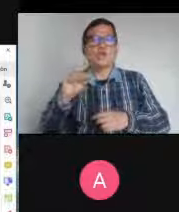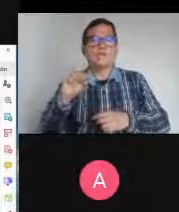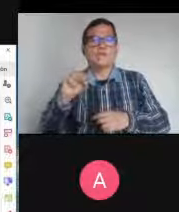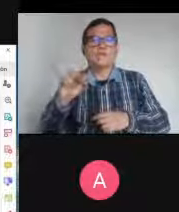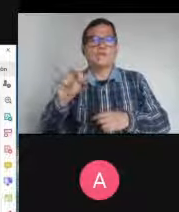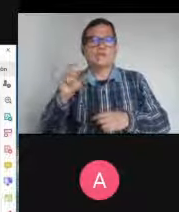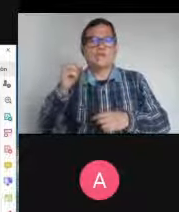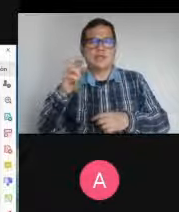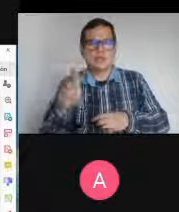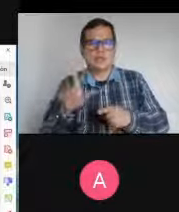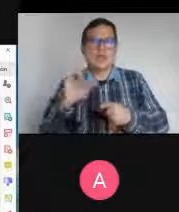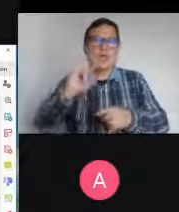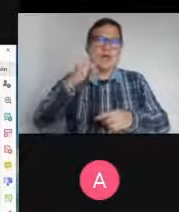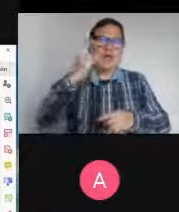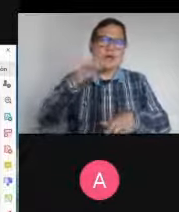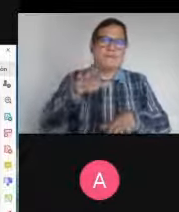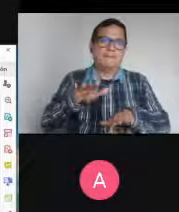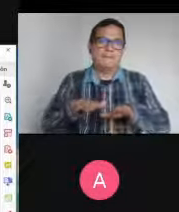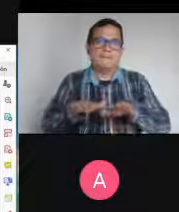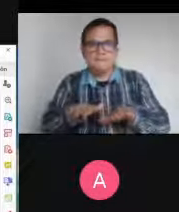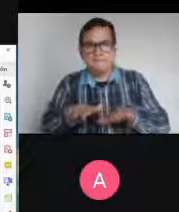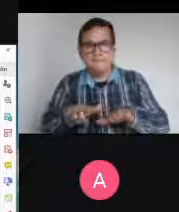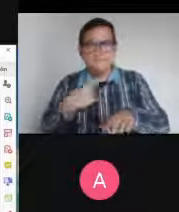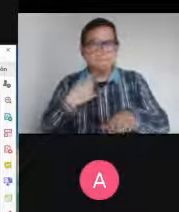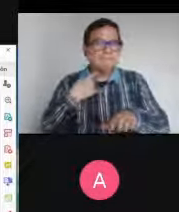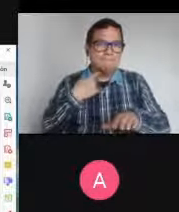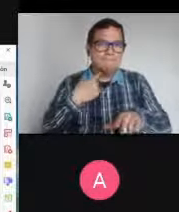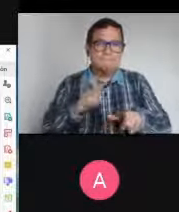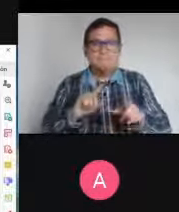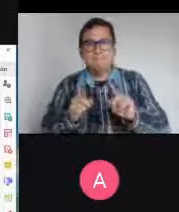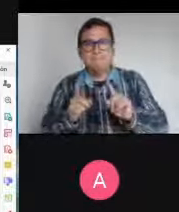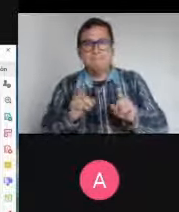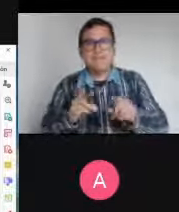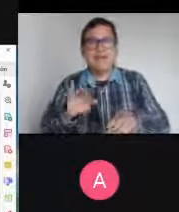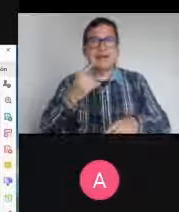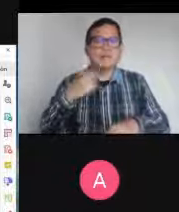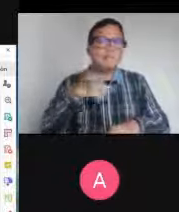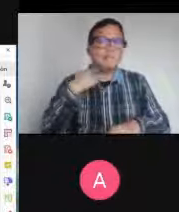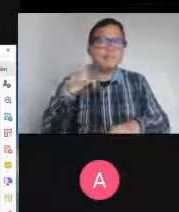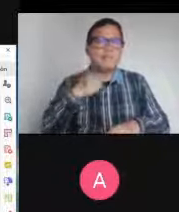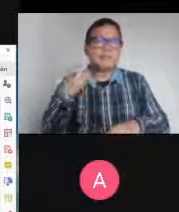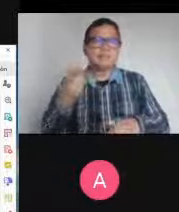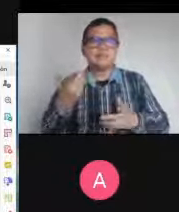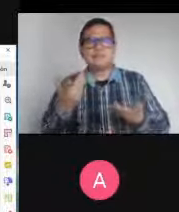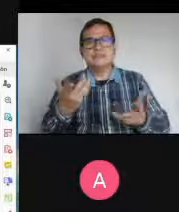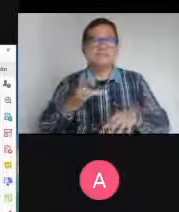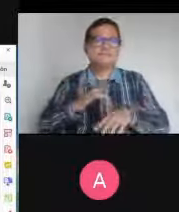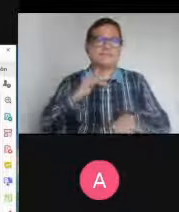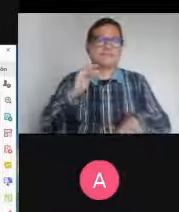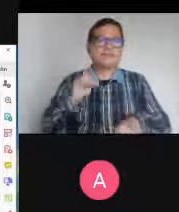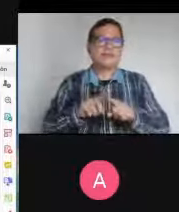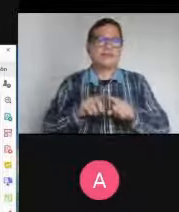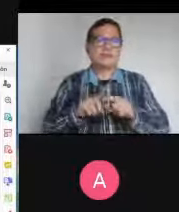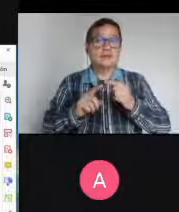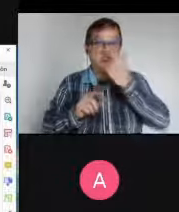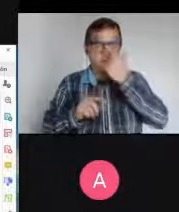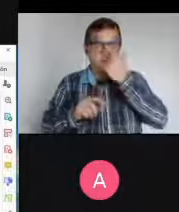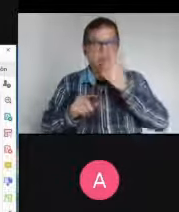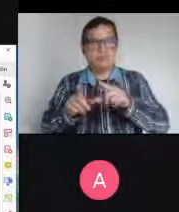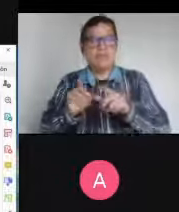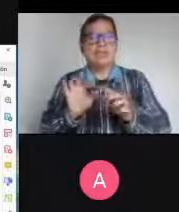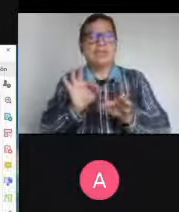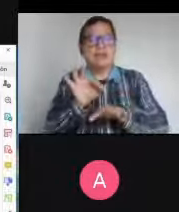que se nos ponga lento o que no lo corra. Entonces, en caso tal de que no nos funcione, pues podemos trabajarlo con el condensador. Sin